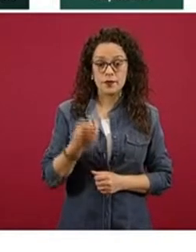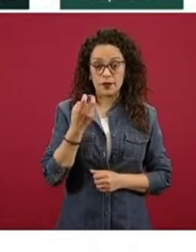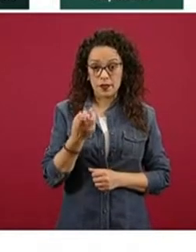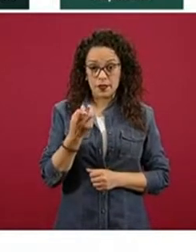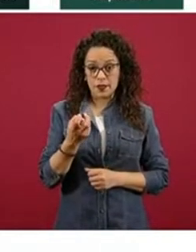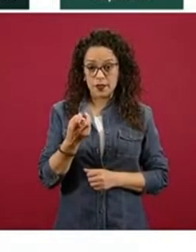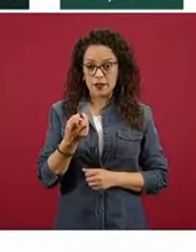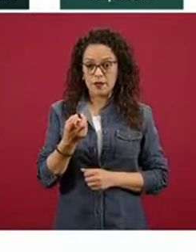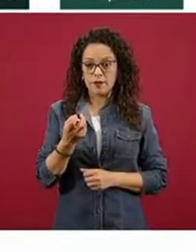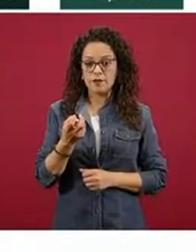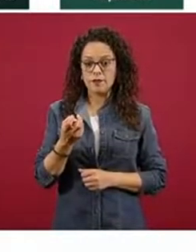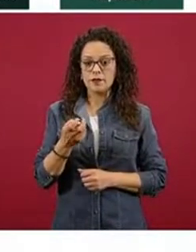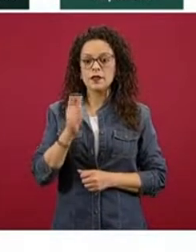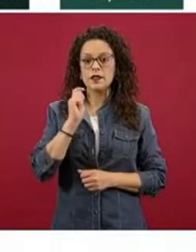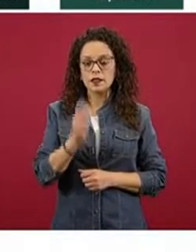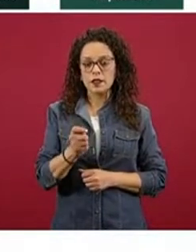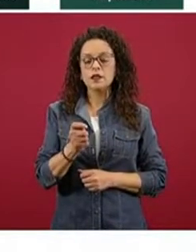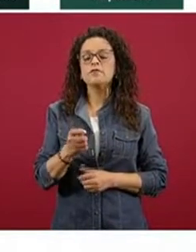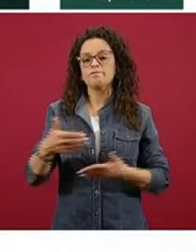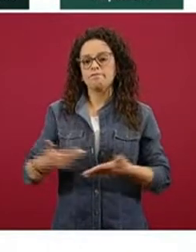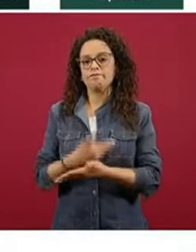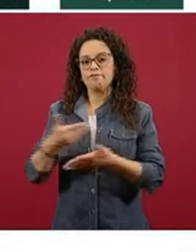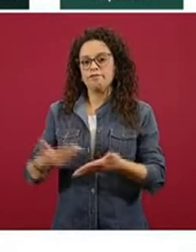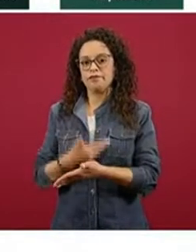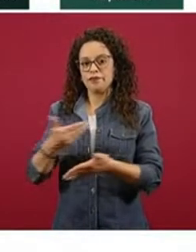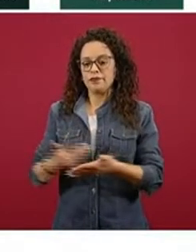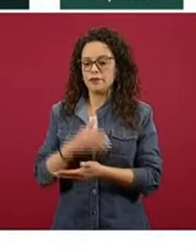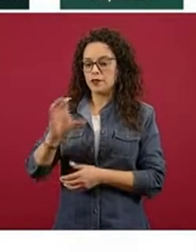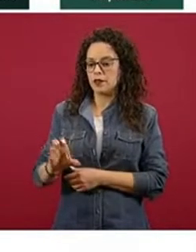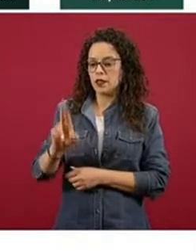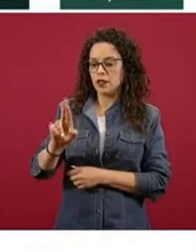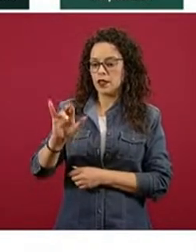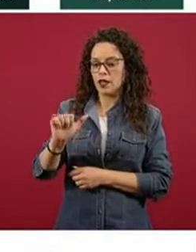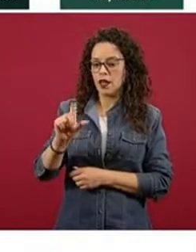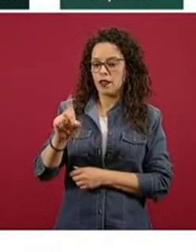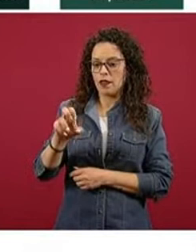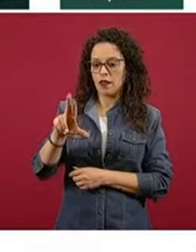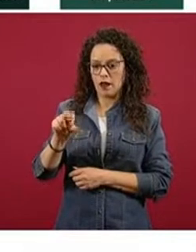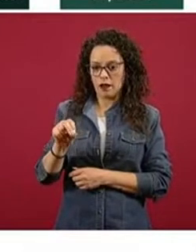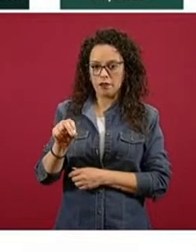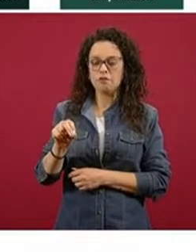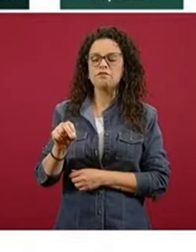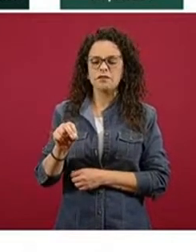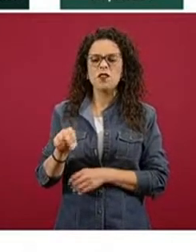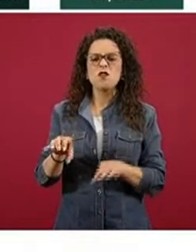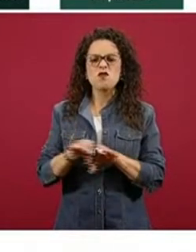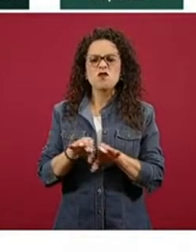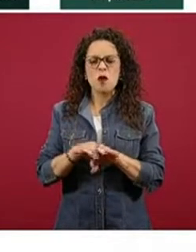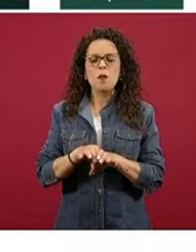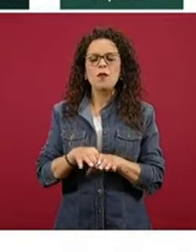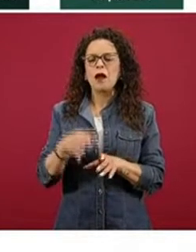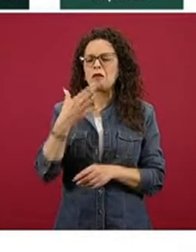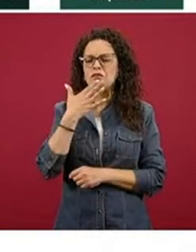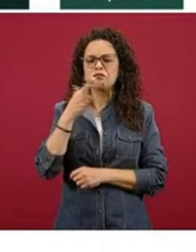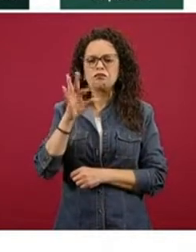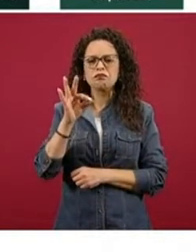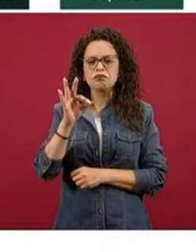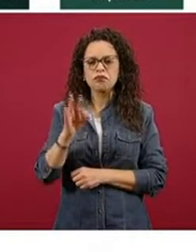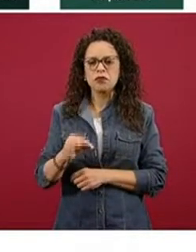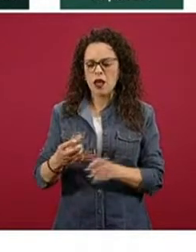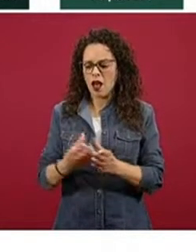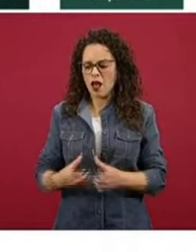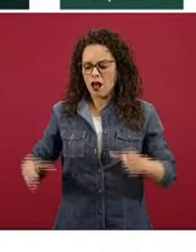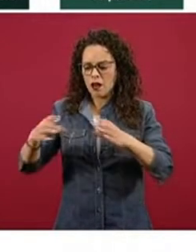nosotros, dijimos que eran los criaderos. Los criaderos pueden ser desde una corcholata de agua, un jarrón,